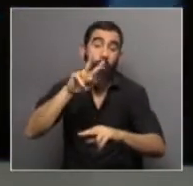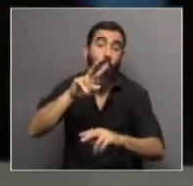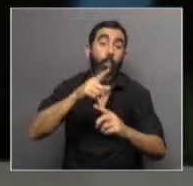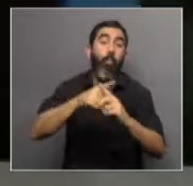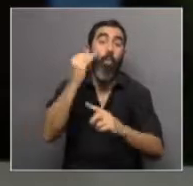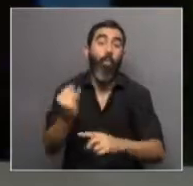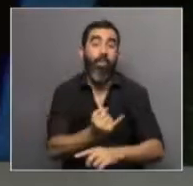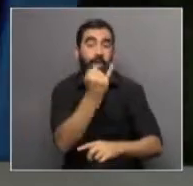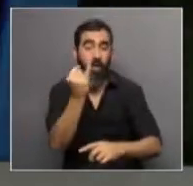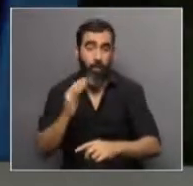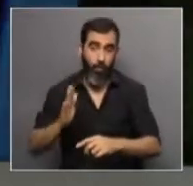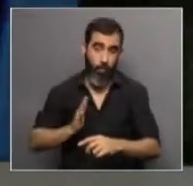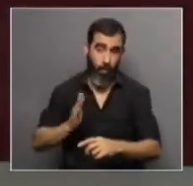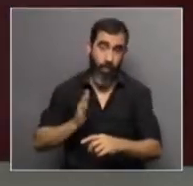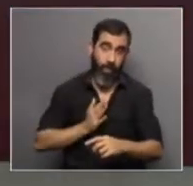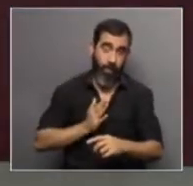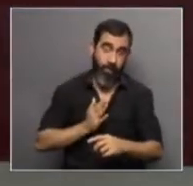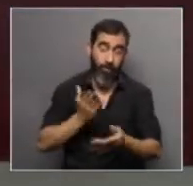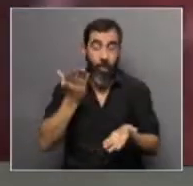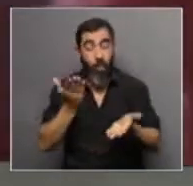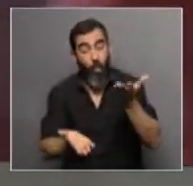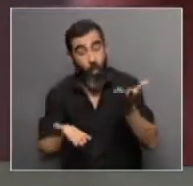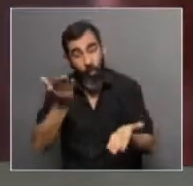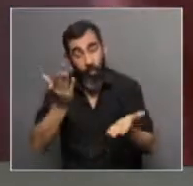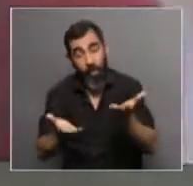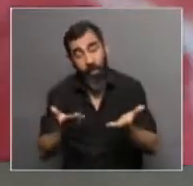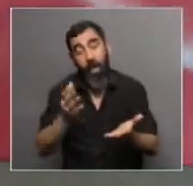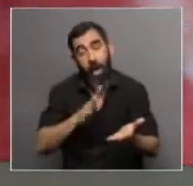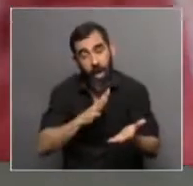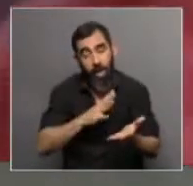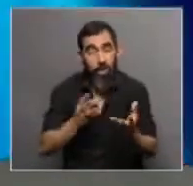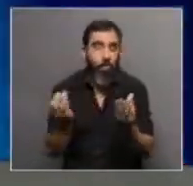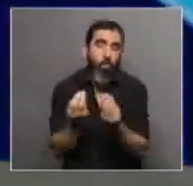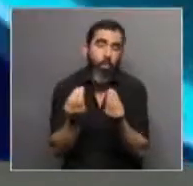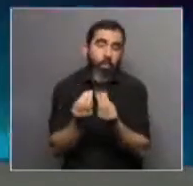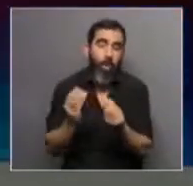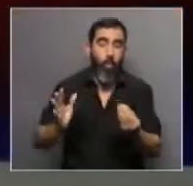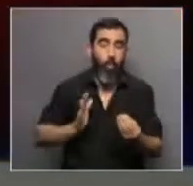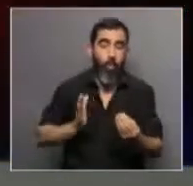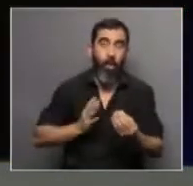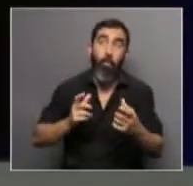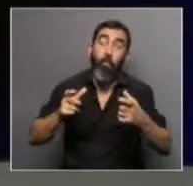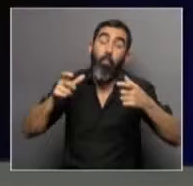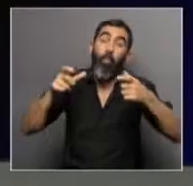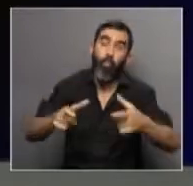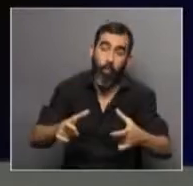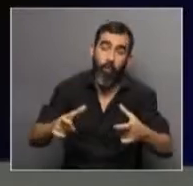por día. Si uno hace una relación allí, se da cuenta de que hay muchas mujeres que tienen la suerte